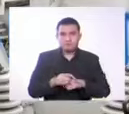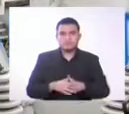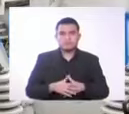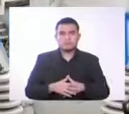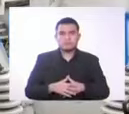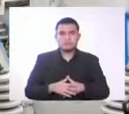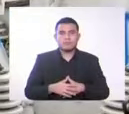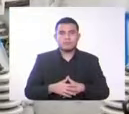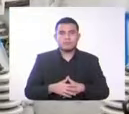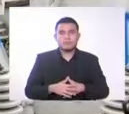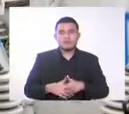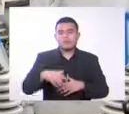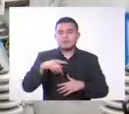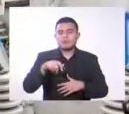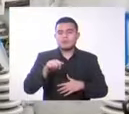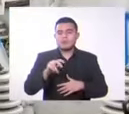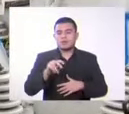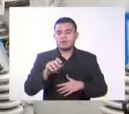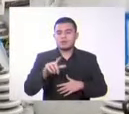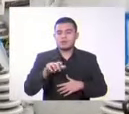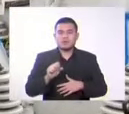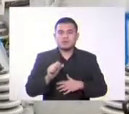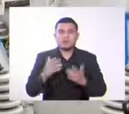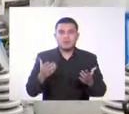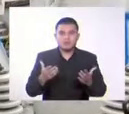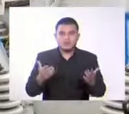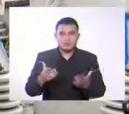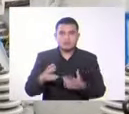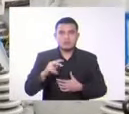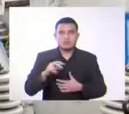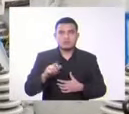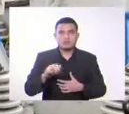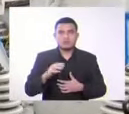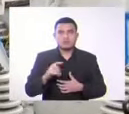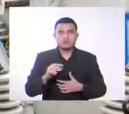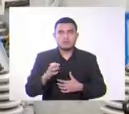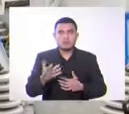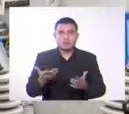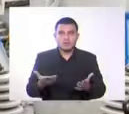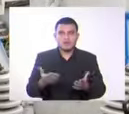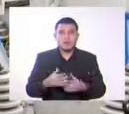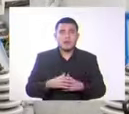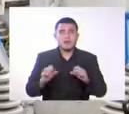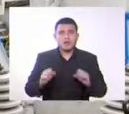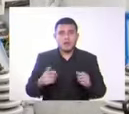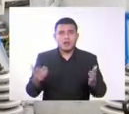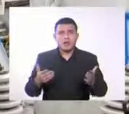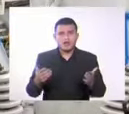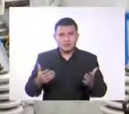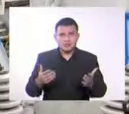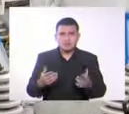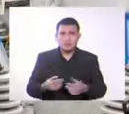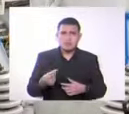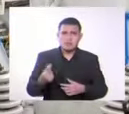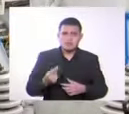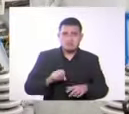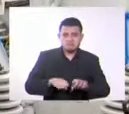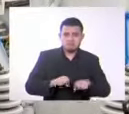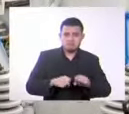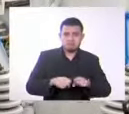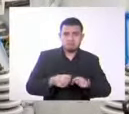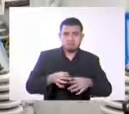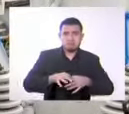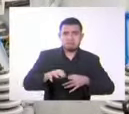Los paneles solares creados con nanotecnología se pueden hacer con rollos flexibles en lugar de paneles rígidos. Mejor